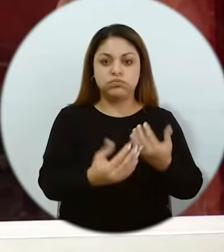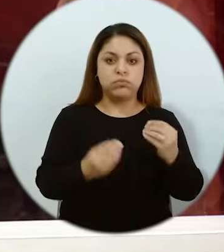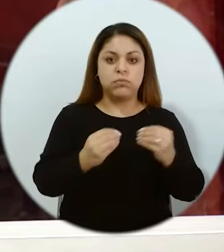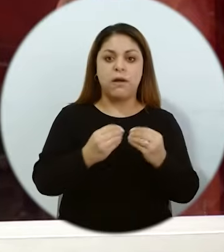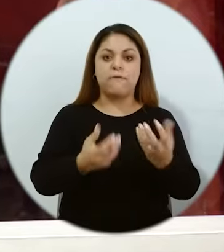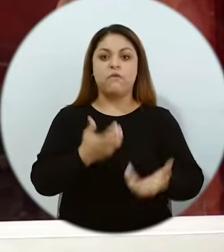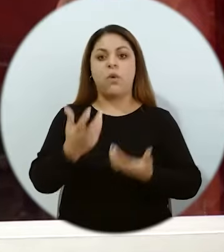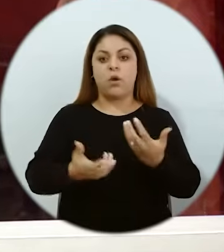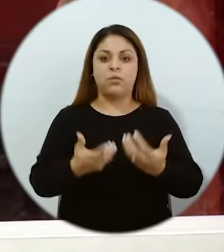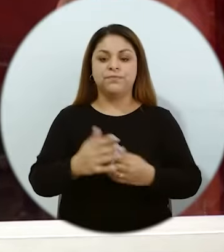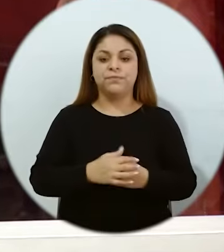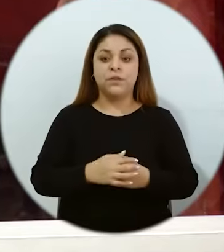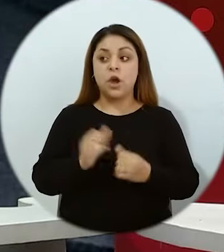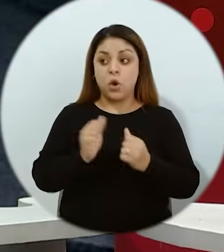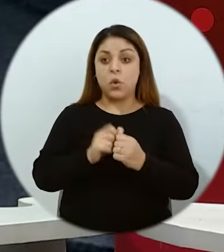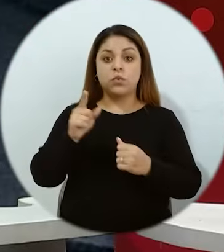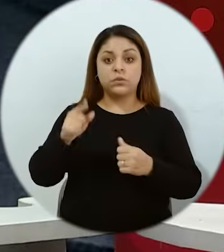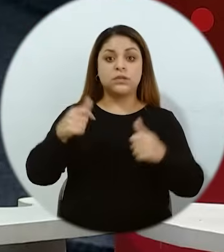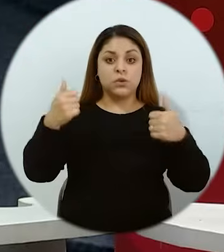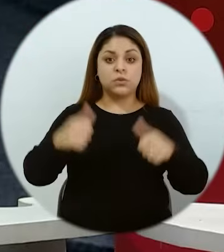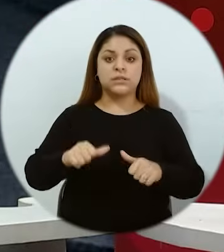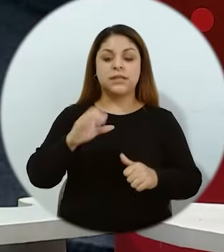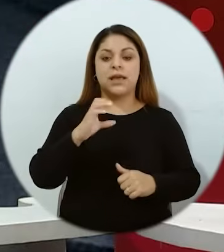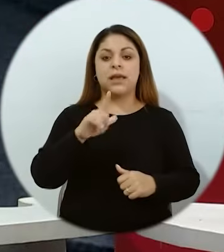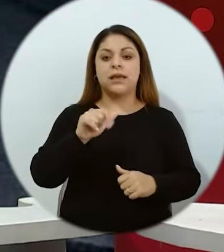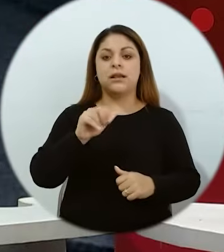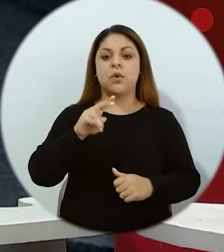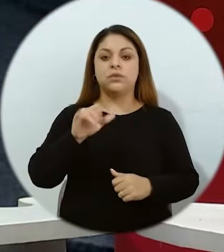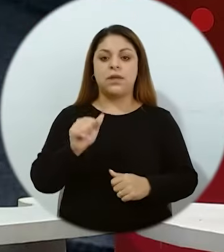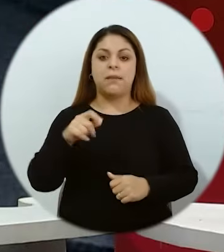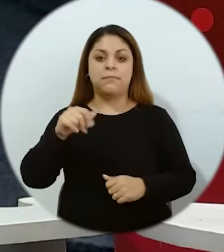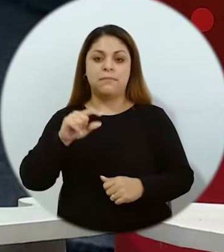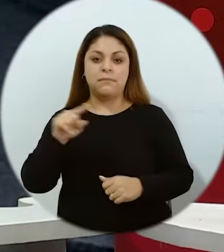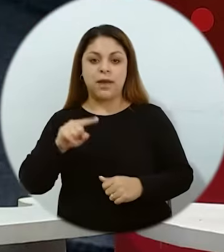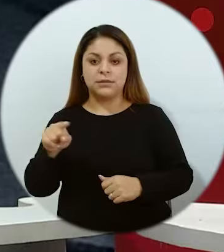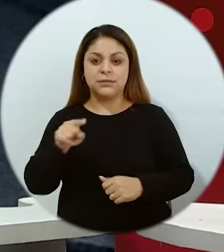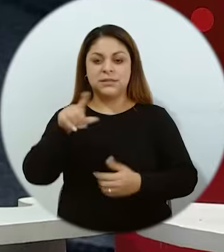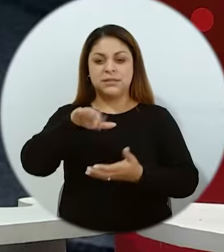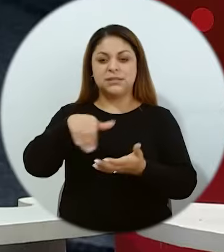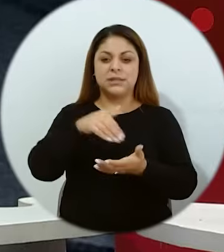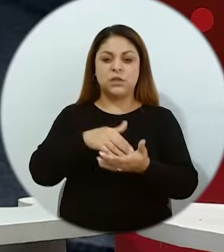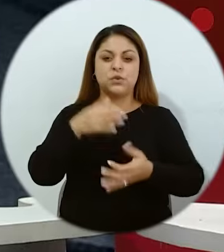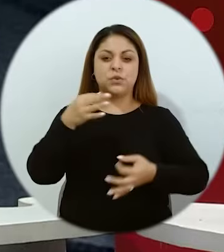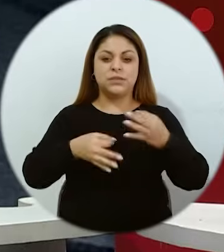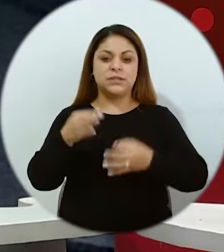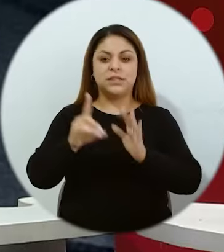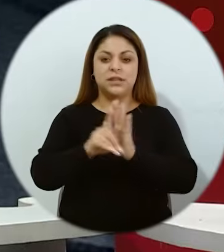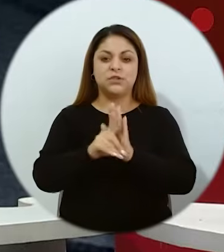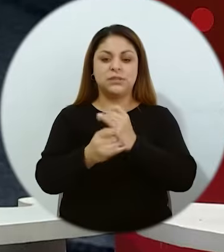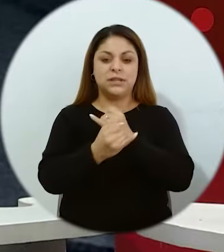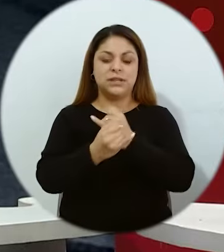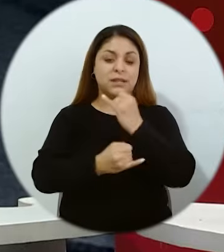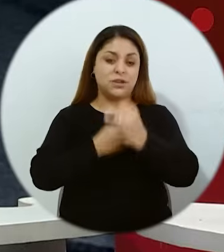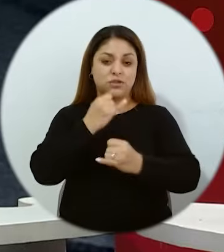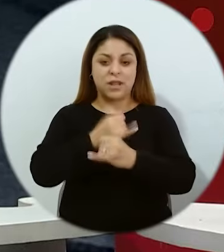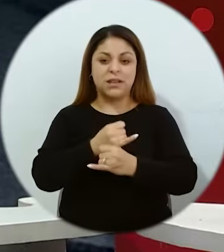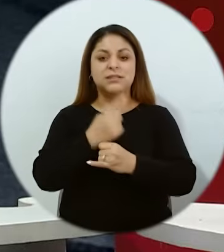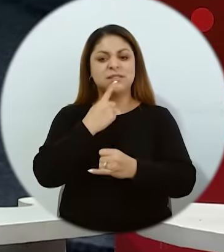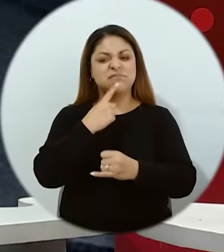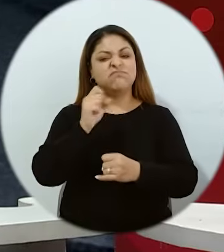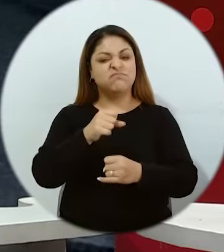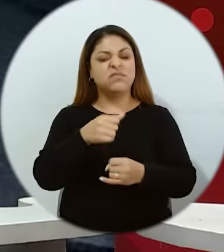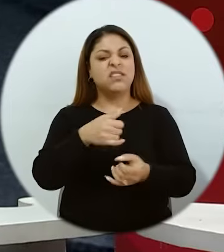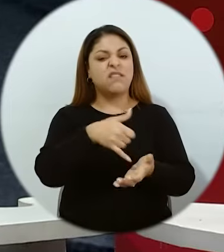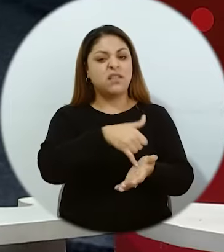del ataque político. Con usted coincide Claudia Paz, del Centro por la Justicia y el Derecho Internacional, quien asegura que